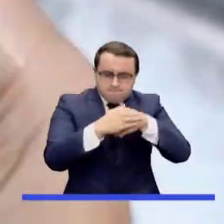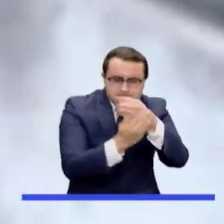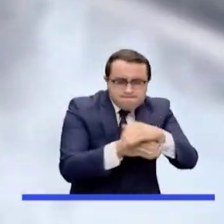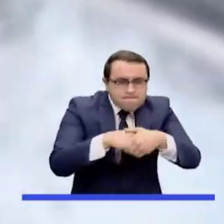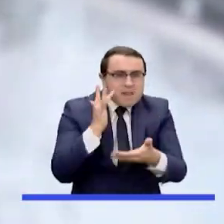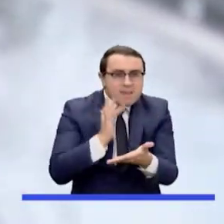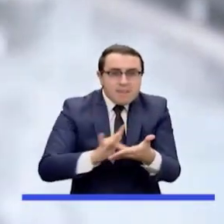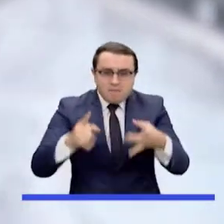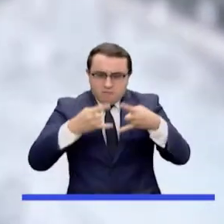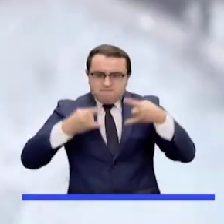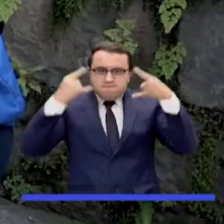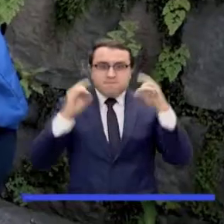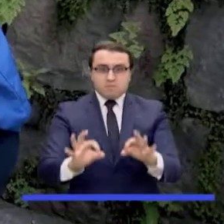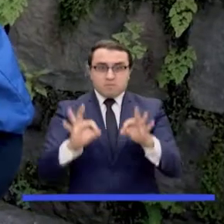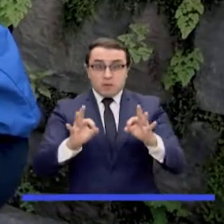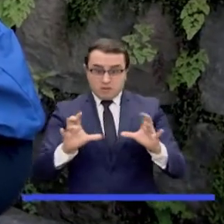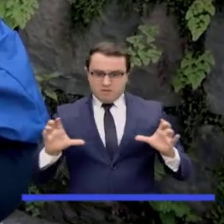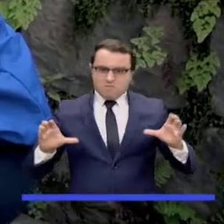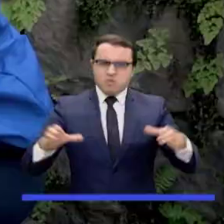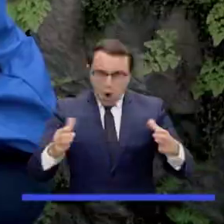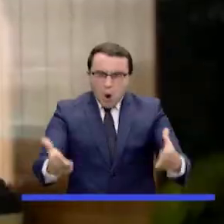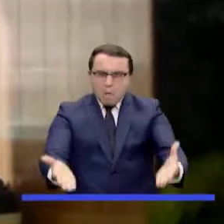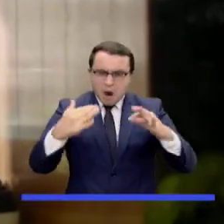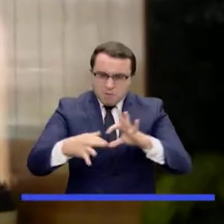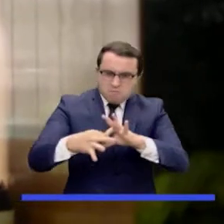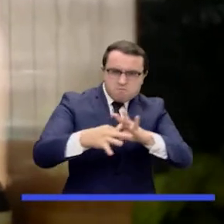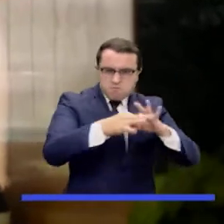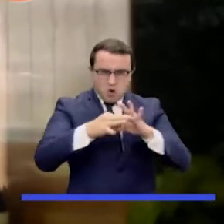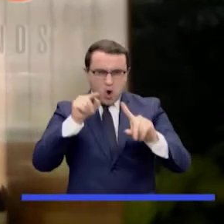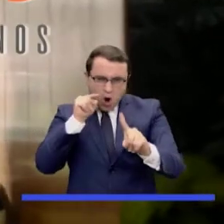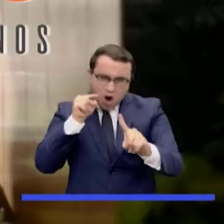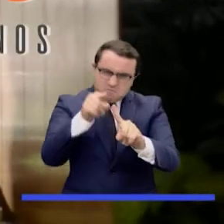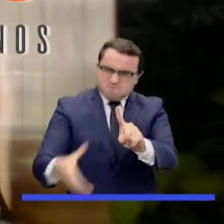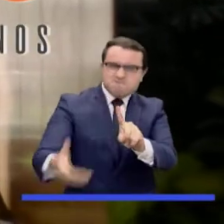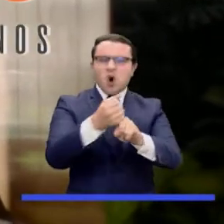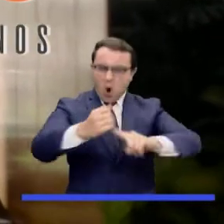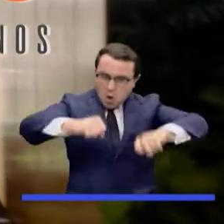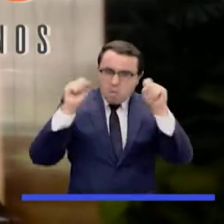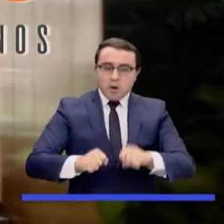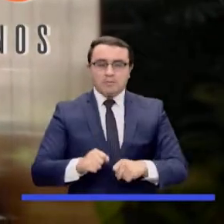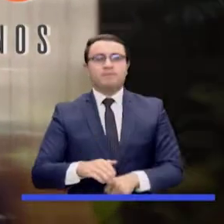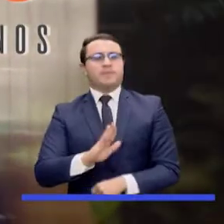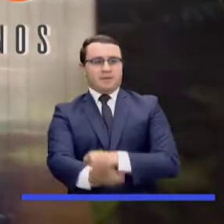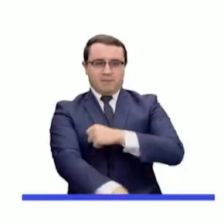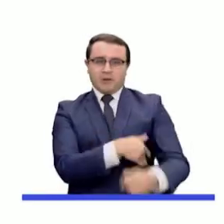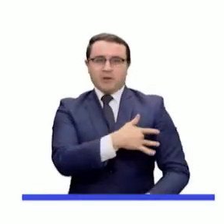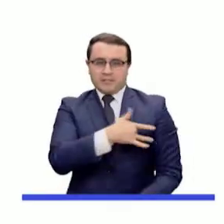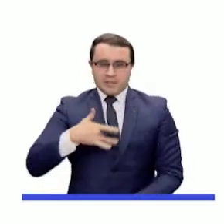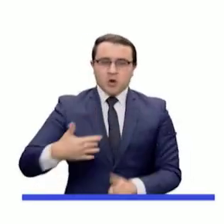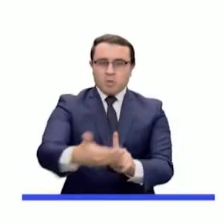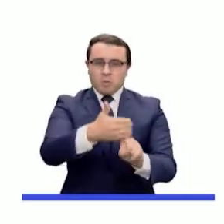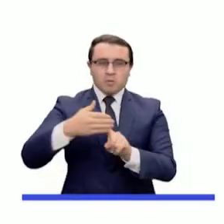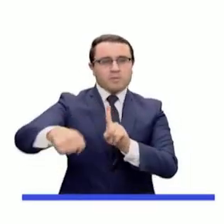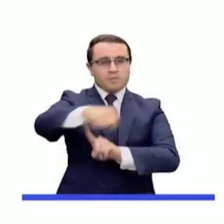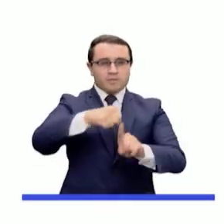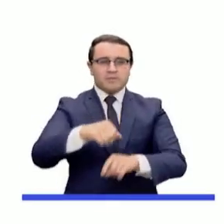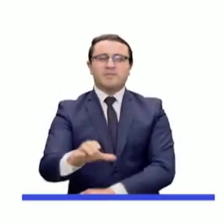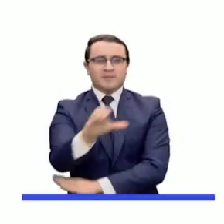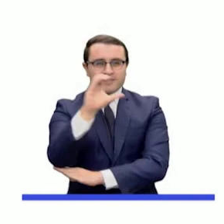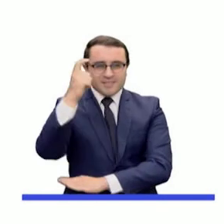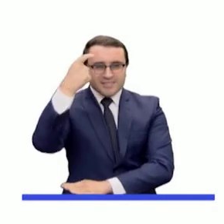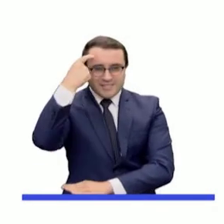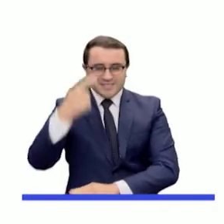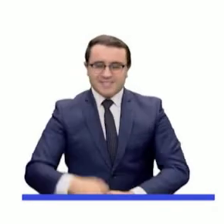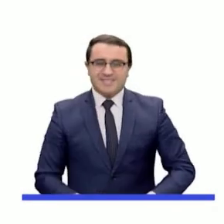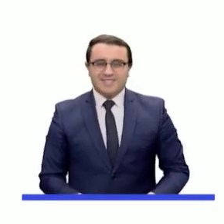físico, el lavado de manos y el correcto uso de tapabocas. Solo en equipo podremos avanzar hasta nuestra meta. Ministerio de Salud y Protección